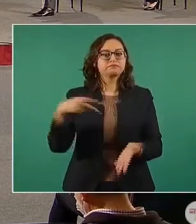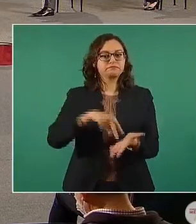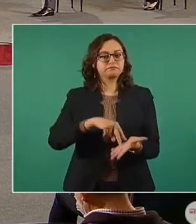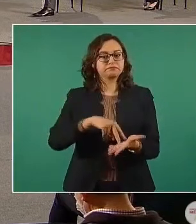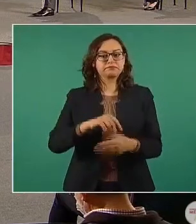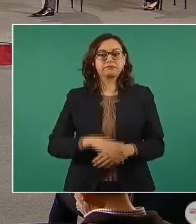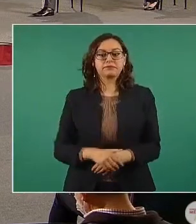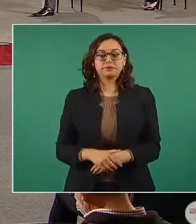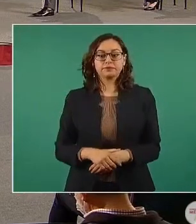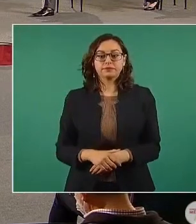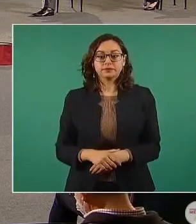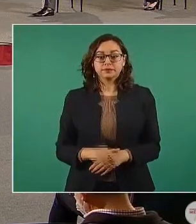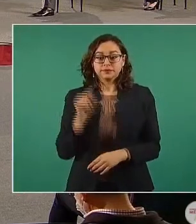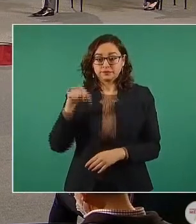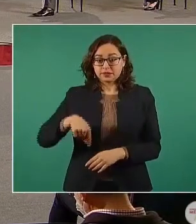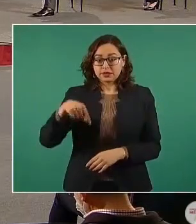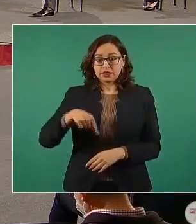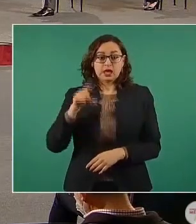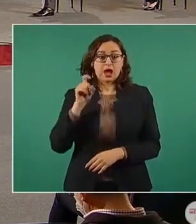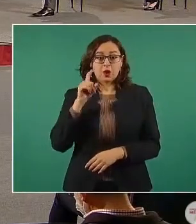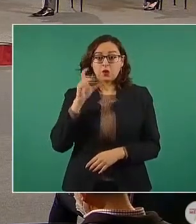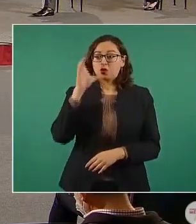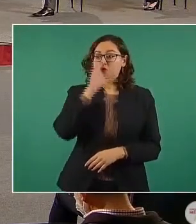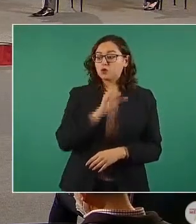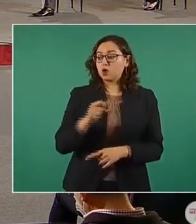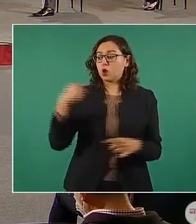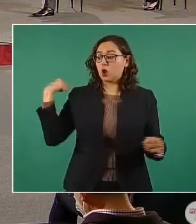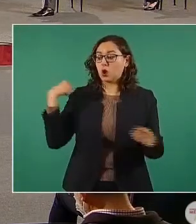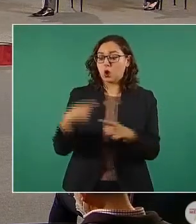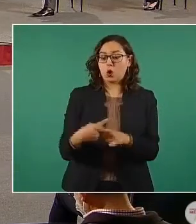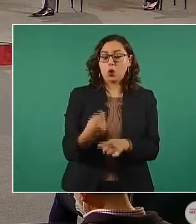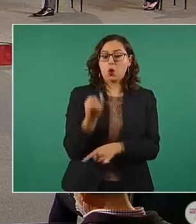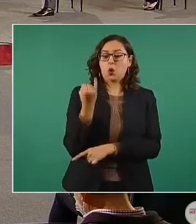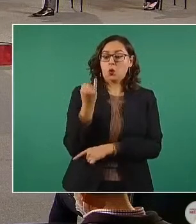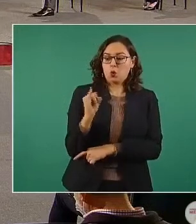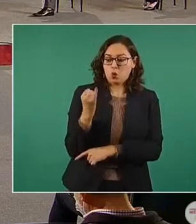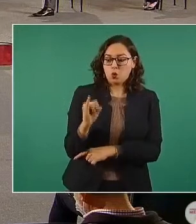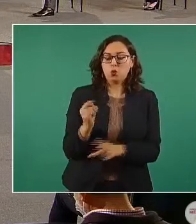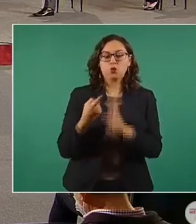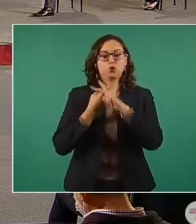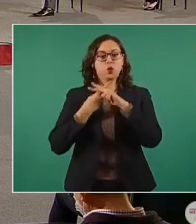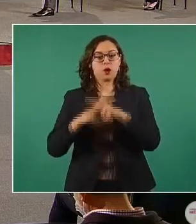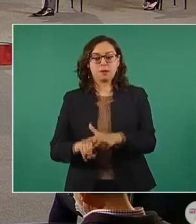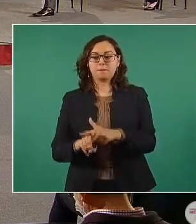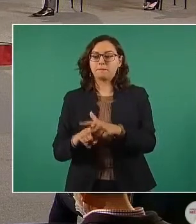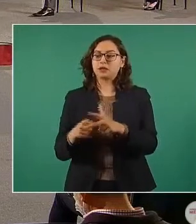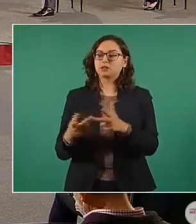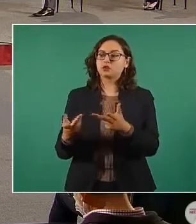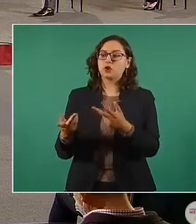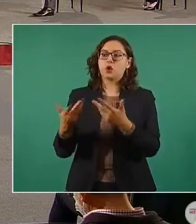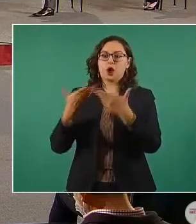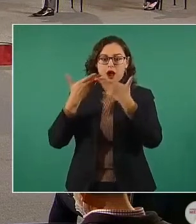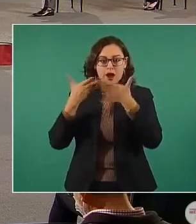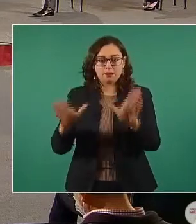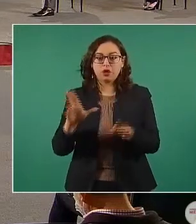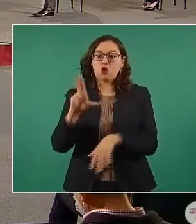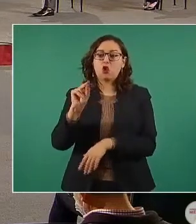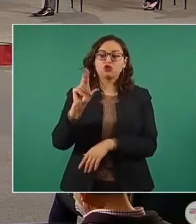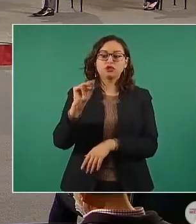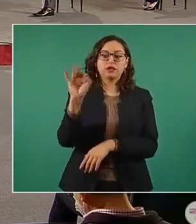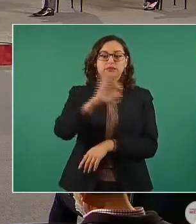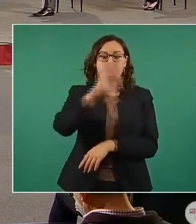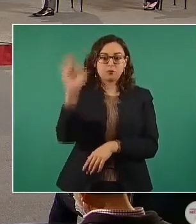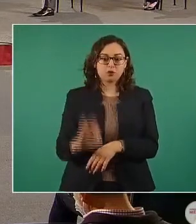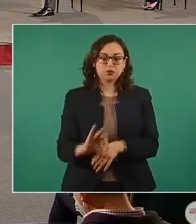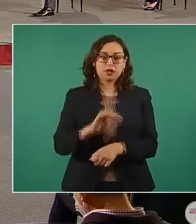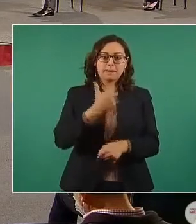Aguascalientes ya tenemos un gran ejercicio. En el mes de junio regresó el 80% de la educación básica